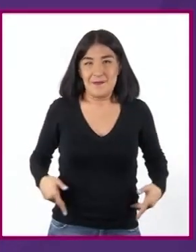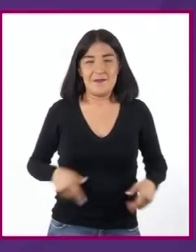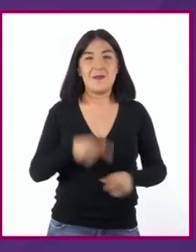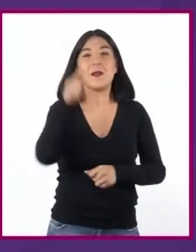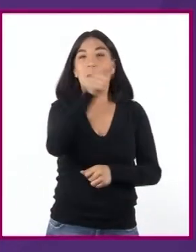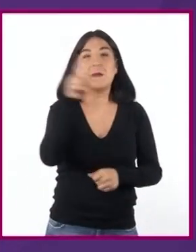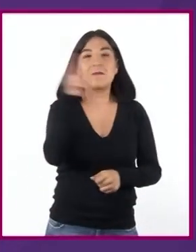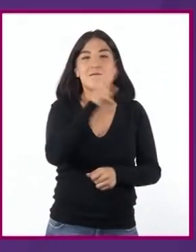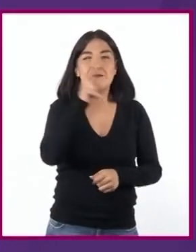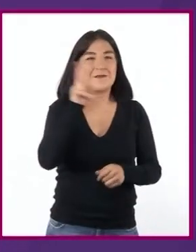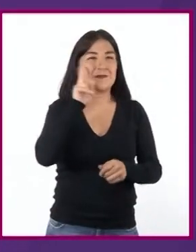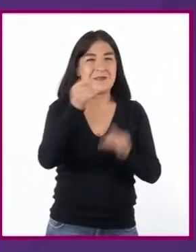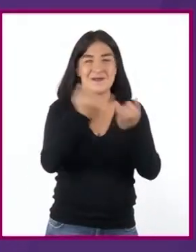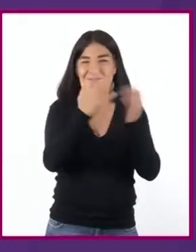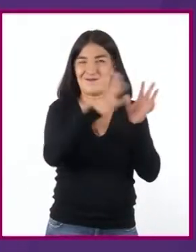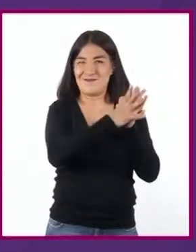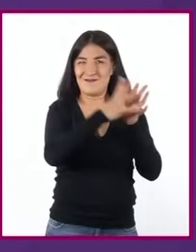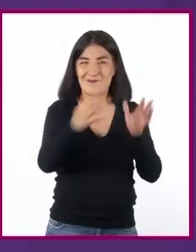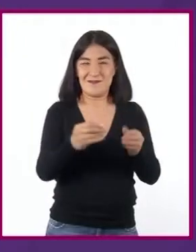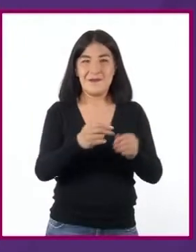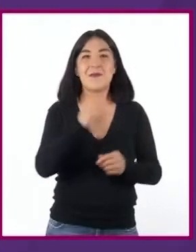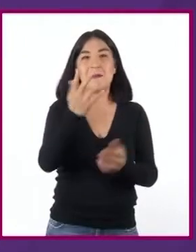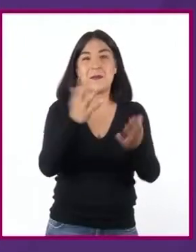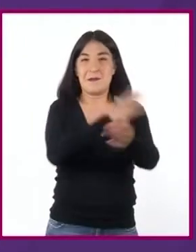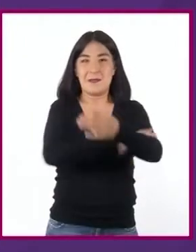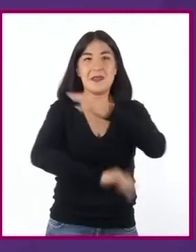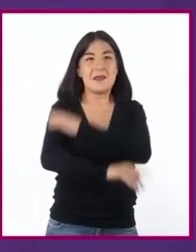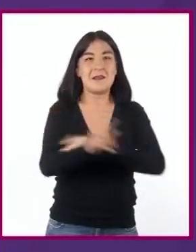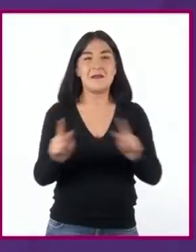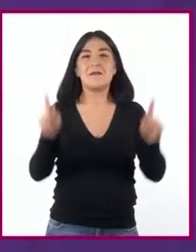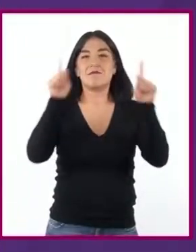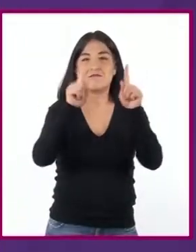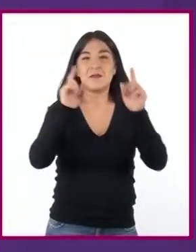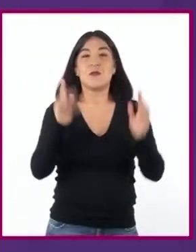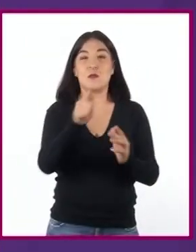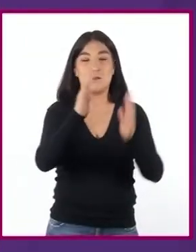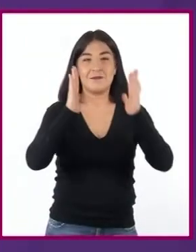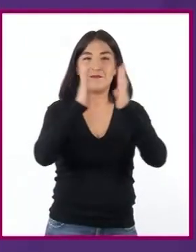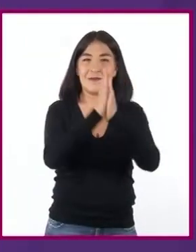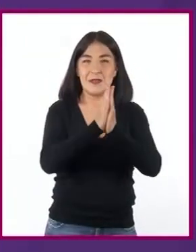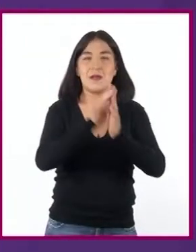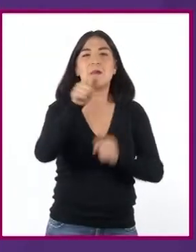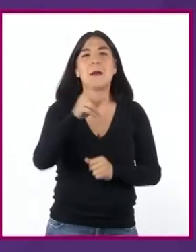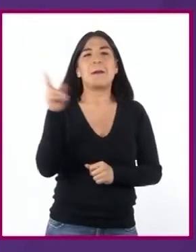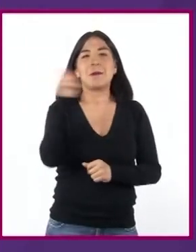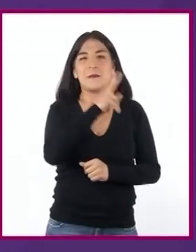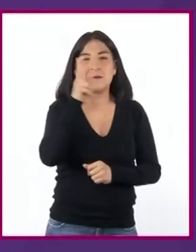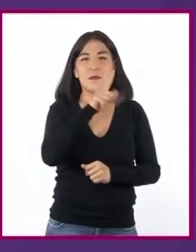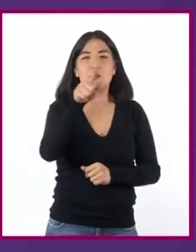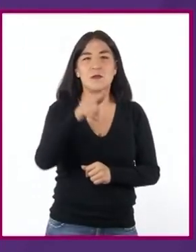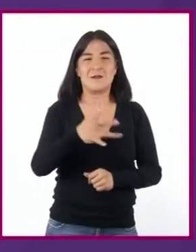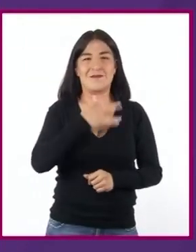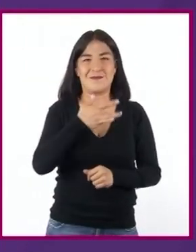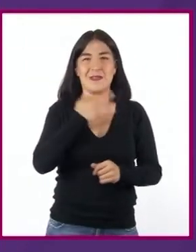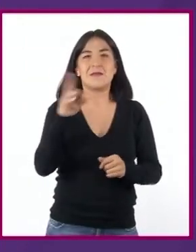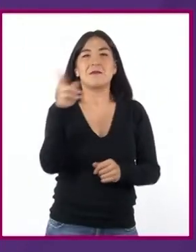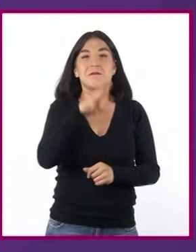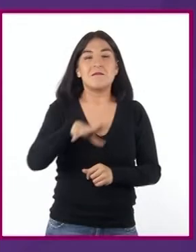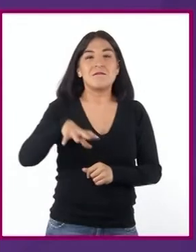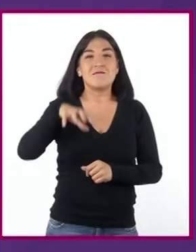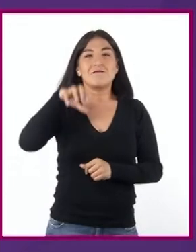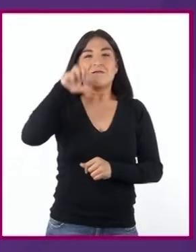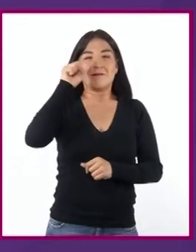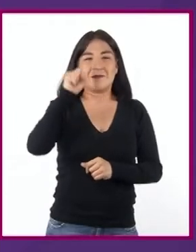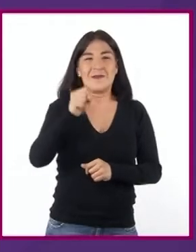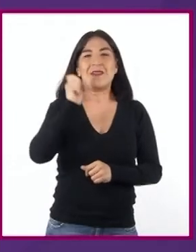Inhalas subiendo tus brazos y juntando las palmas entre sí y exhalas sentándote, se le